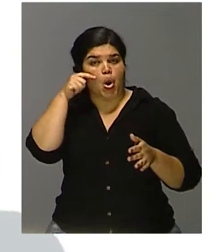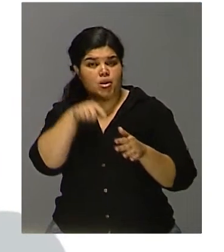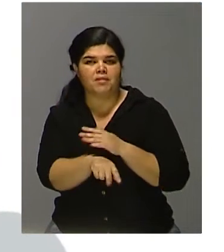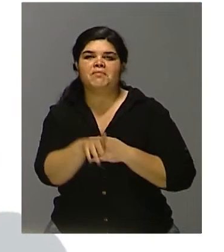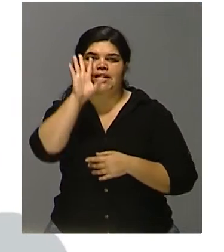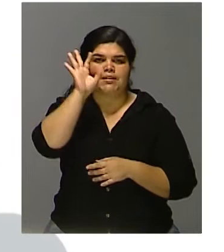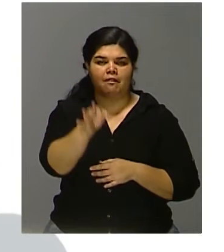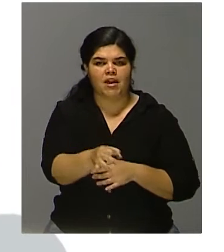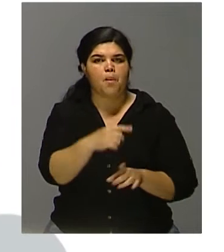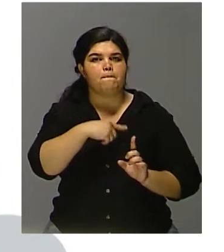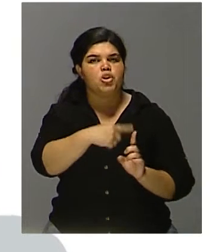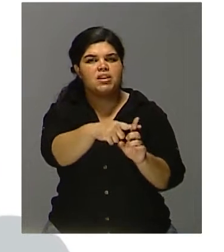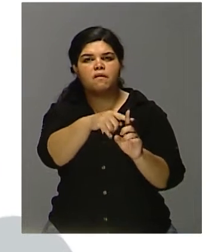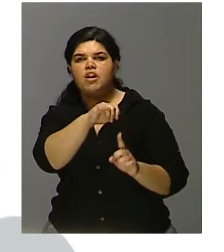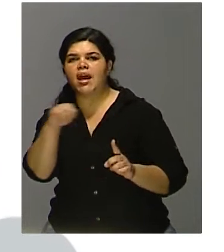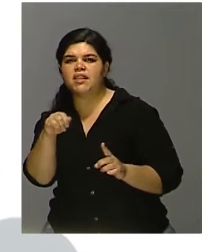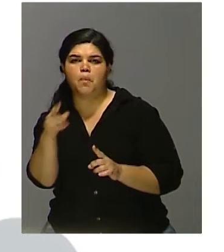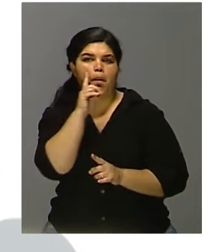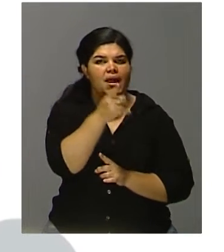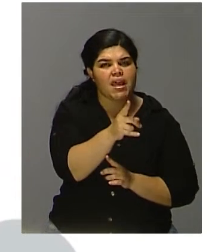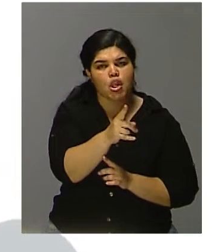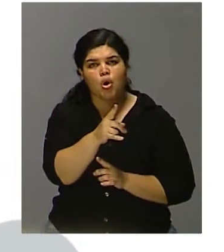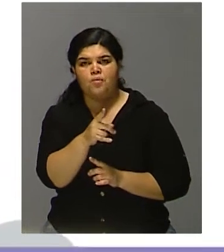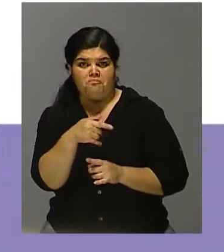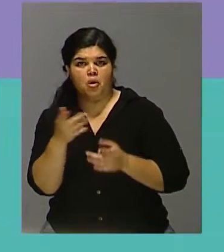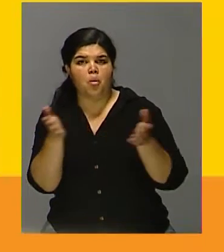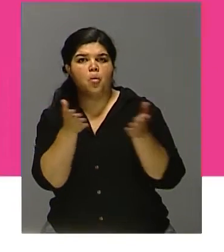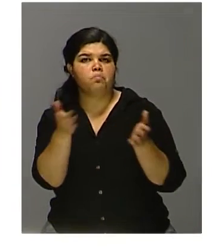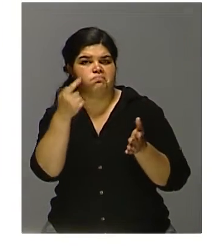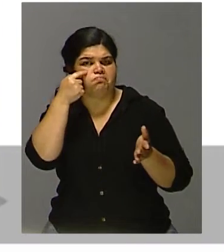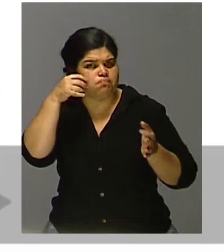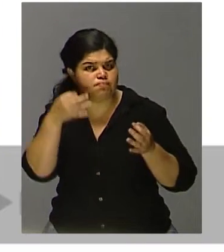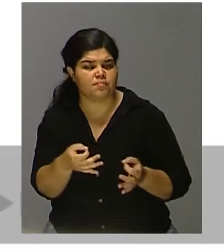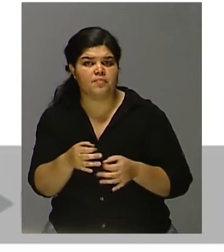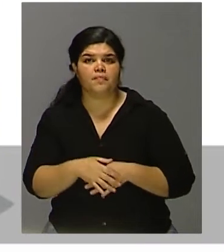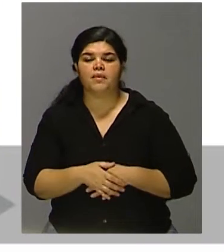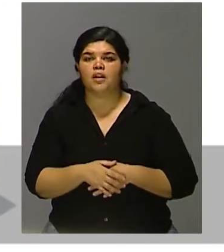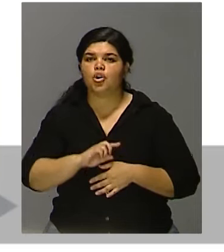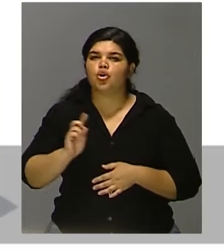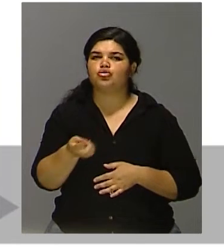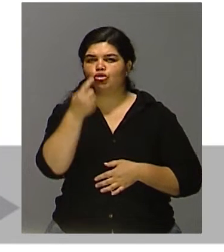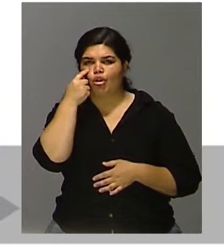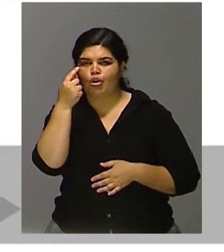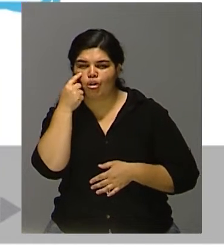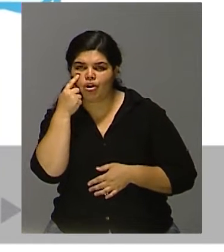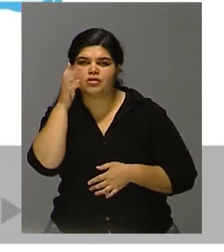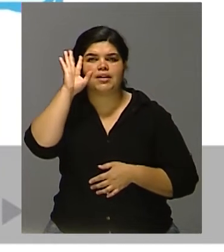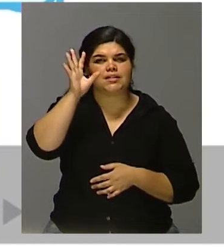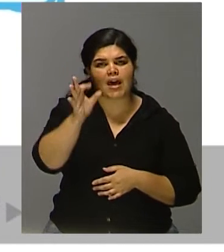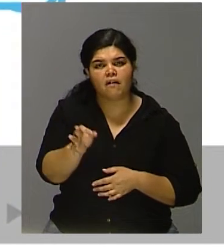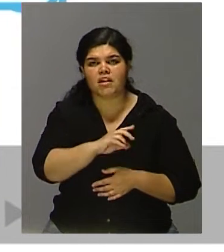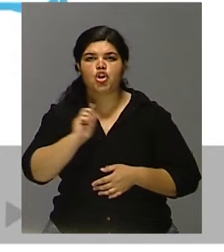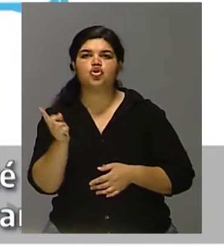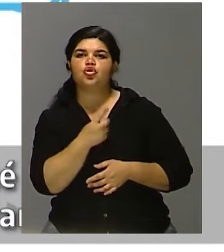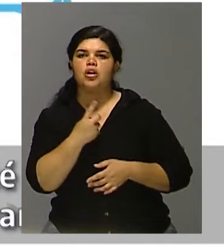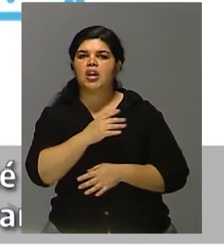Ahí vamos a apuntar. Si estamos alfabetizados en este tema, si tenemos conocimiento, si nos comportamos de manera